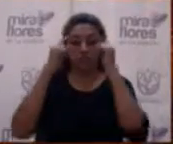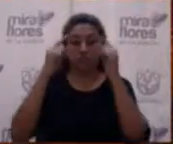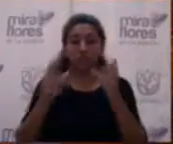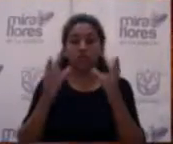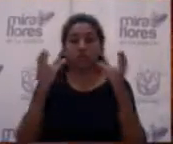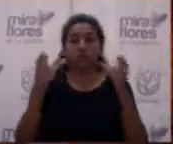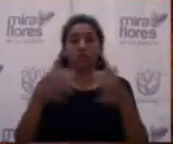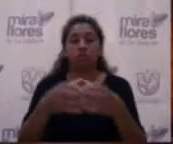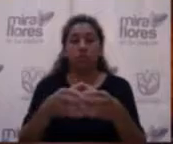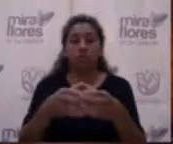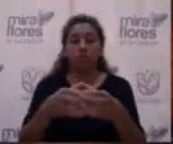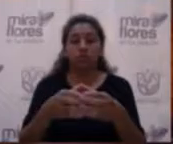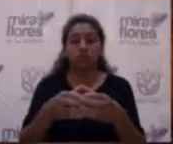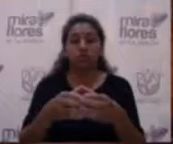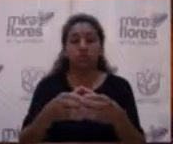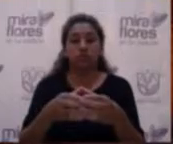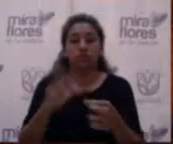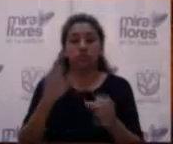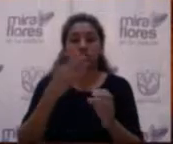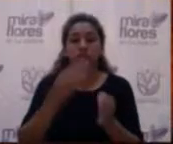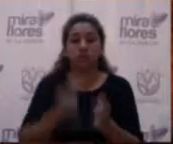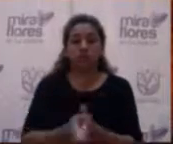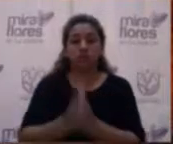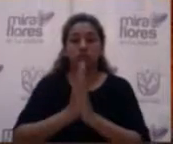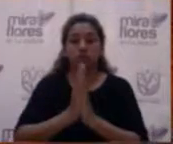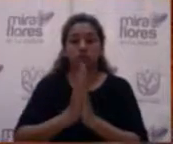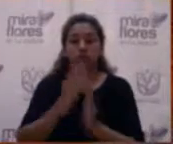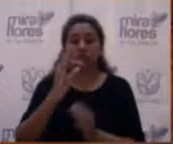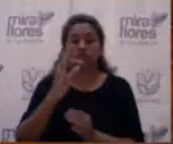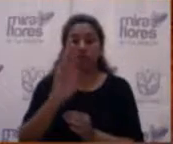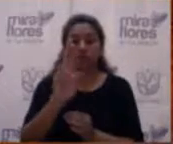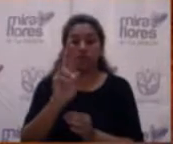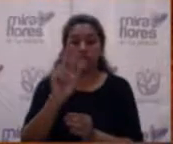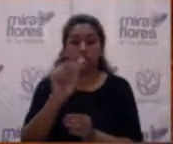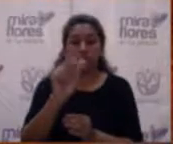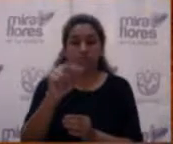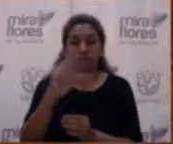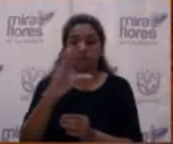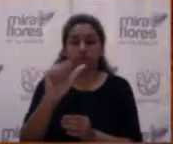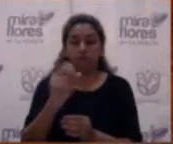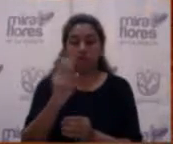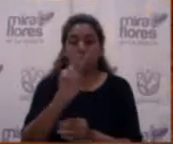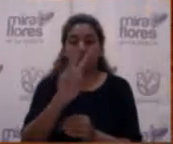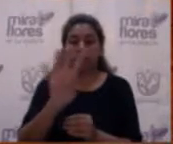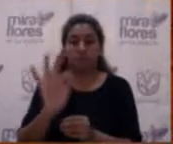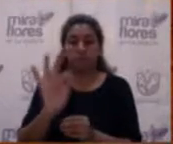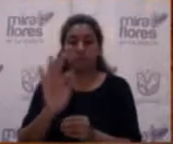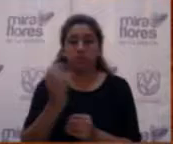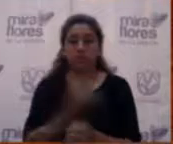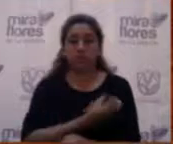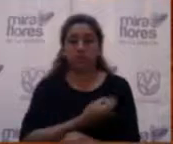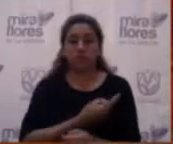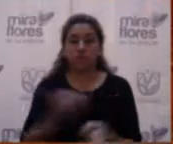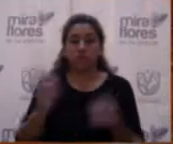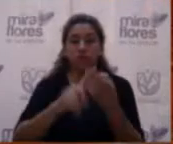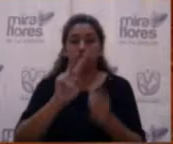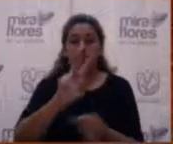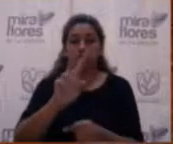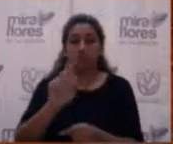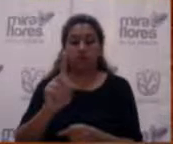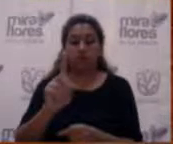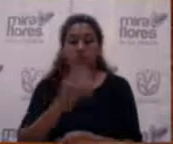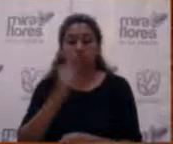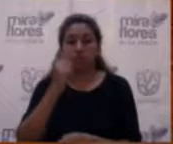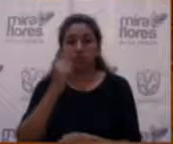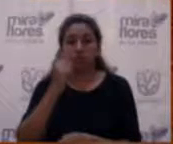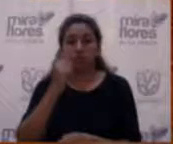consejo que apruebe la licencia solicitada por la regidora Franca Rey Camino del 29 de mayo al 21 de junio del presente año